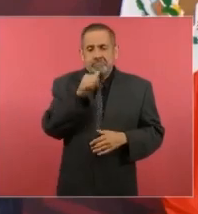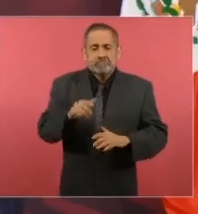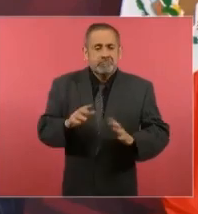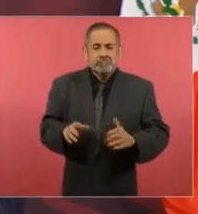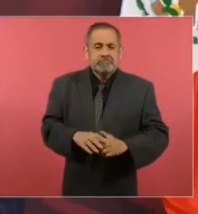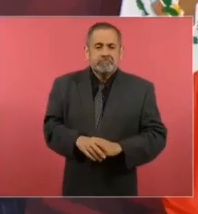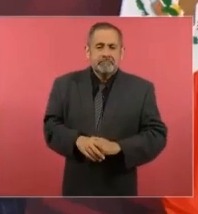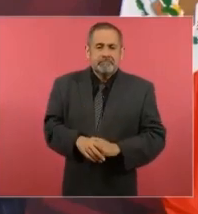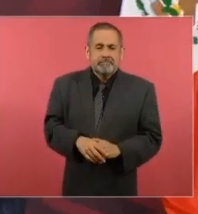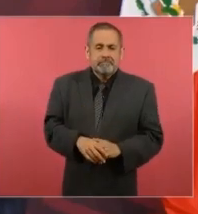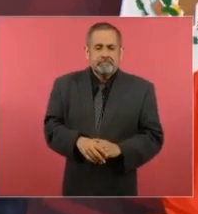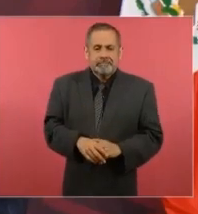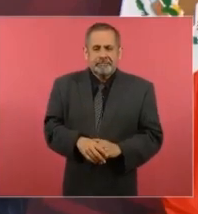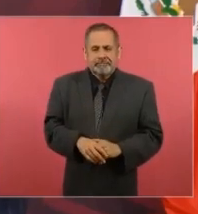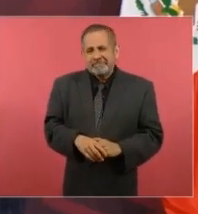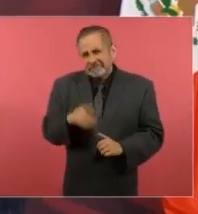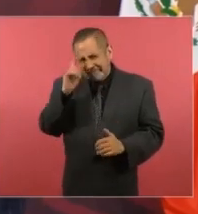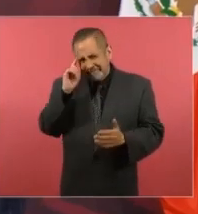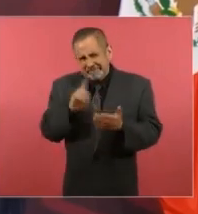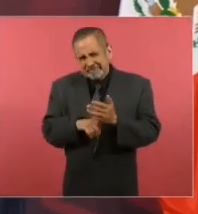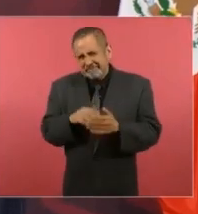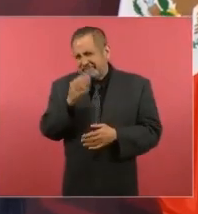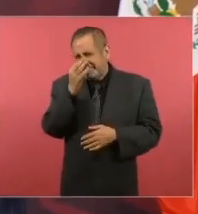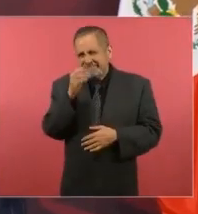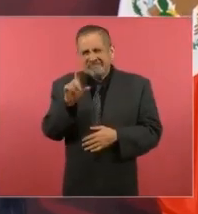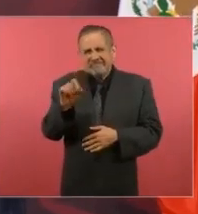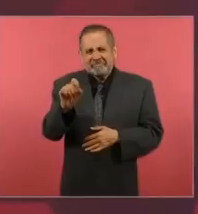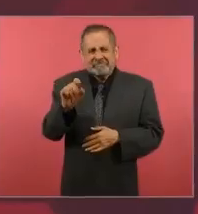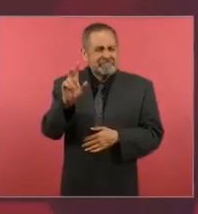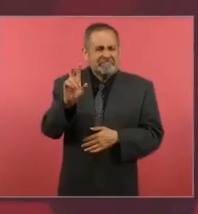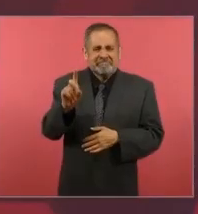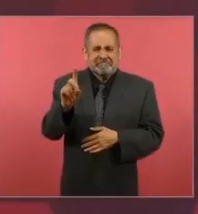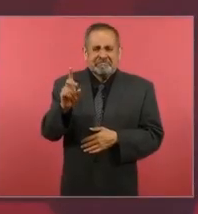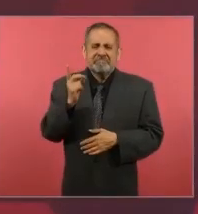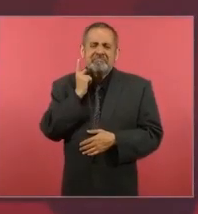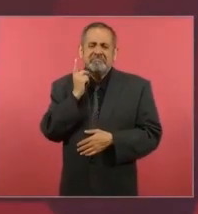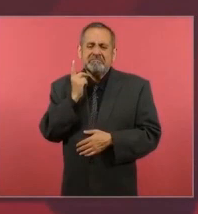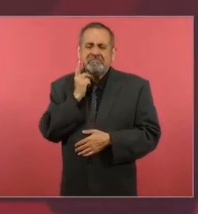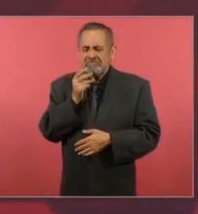Teníamos, creo que como 20 legisladores, 30.